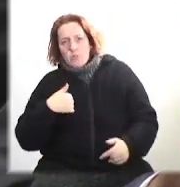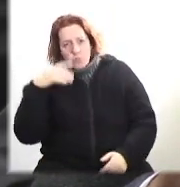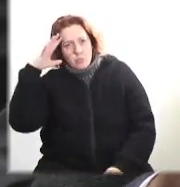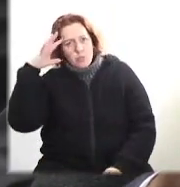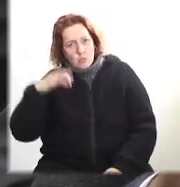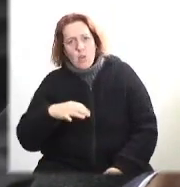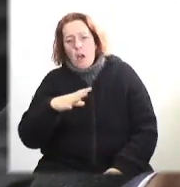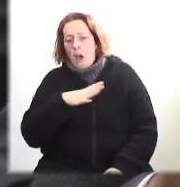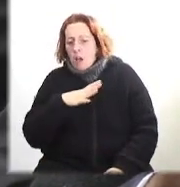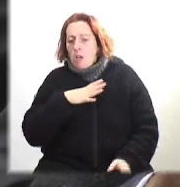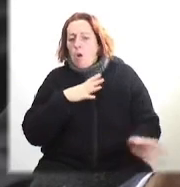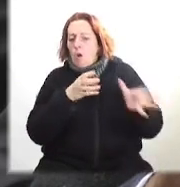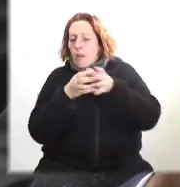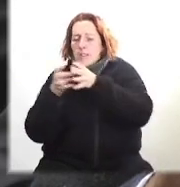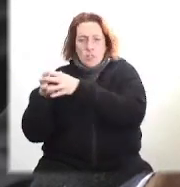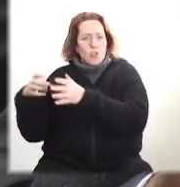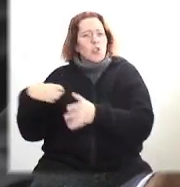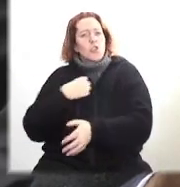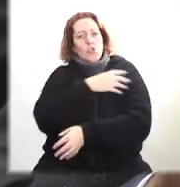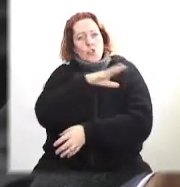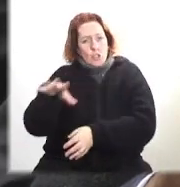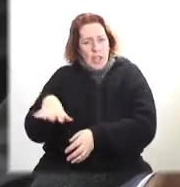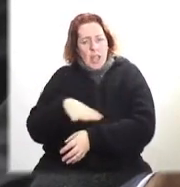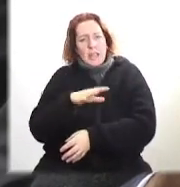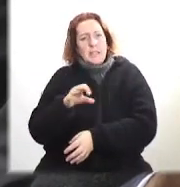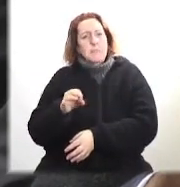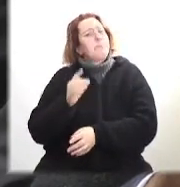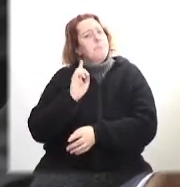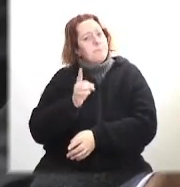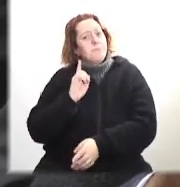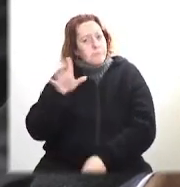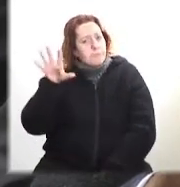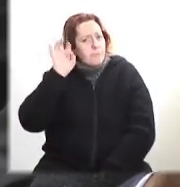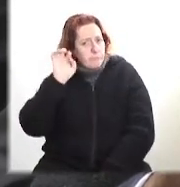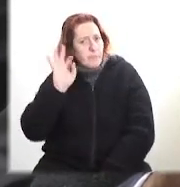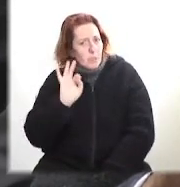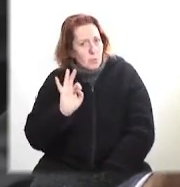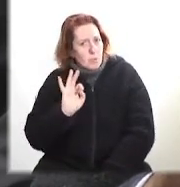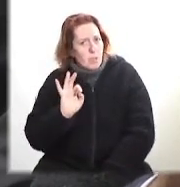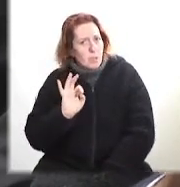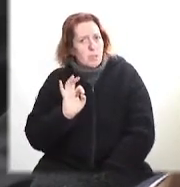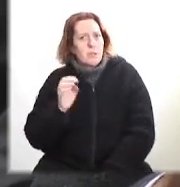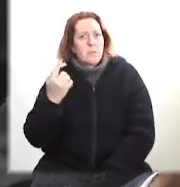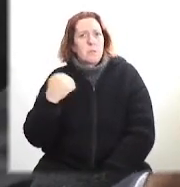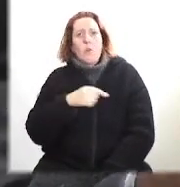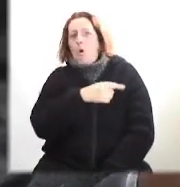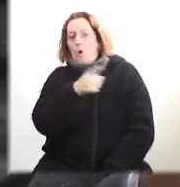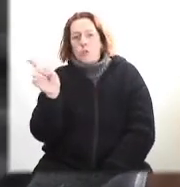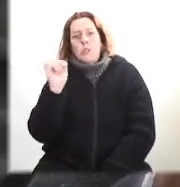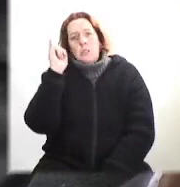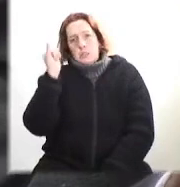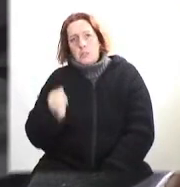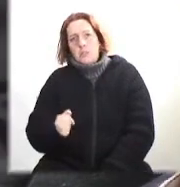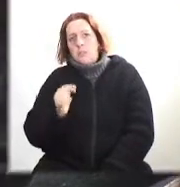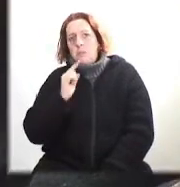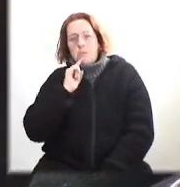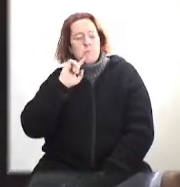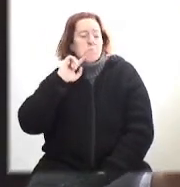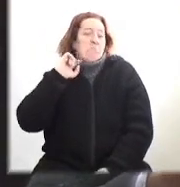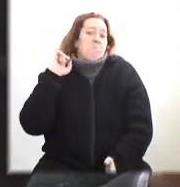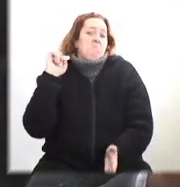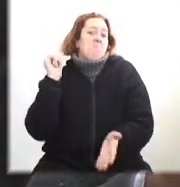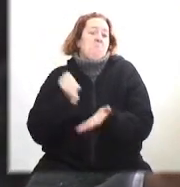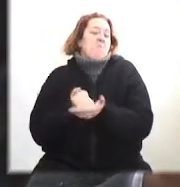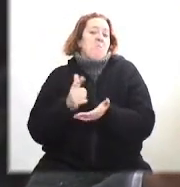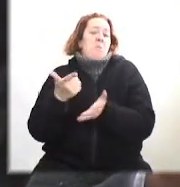hay organizaciones sociales que hay que escuchar, pero hay otras que sí, que repito, son un sello de goma,